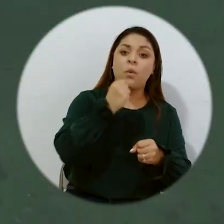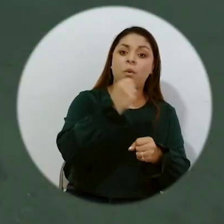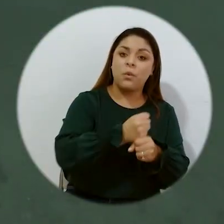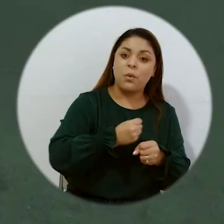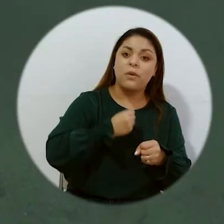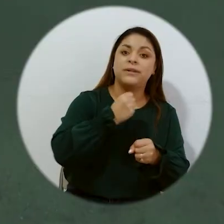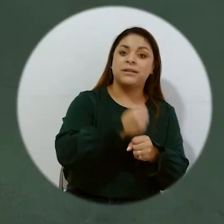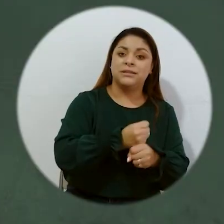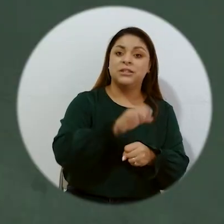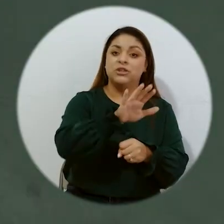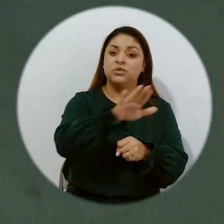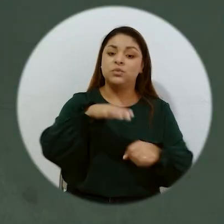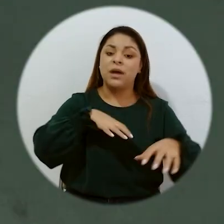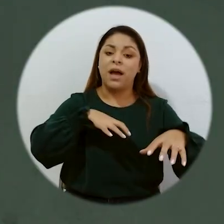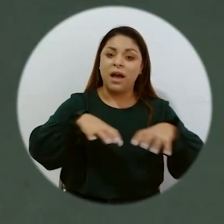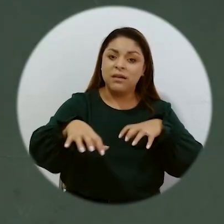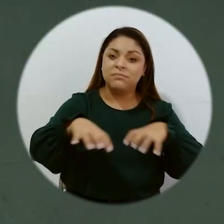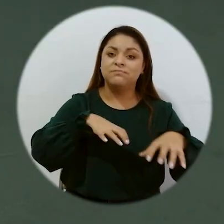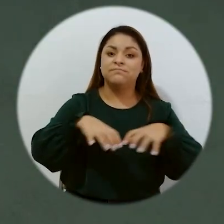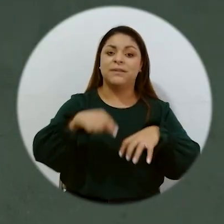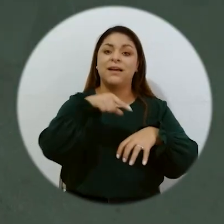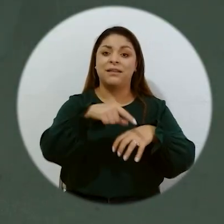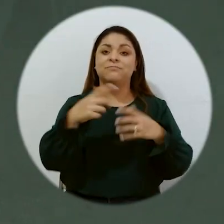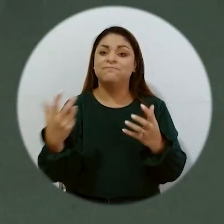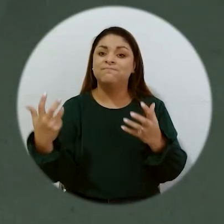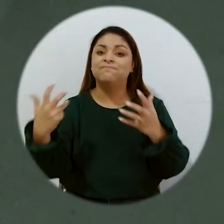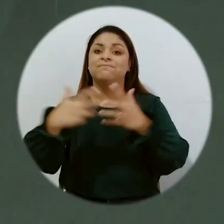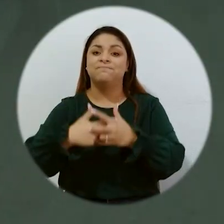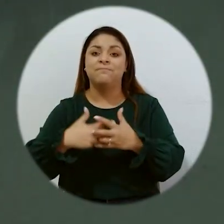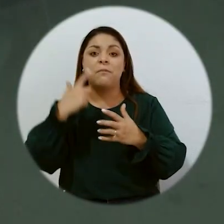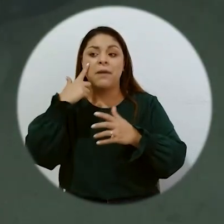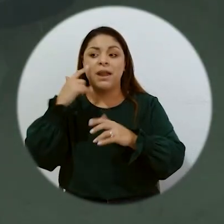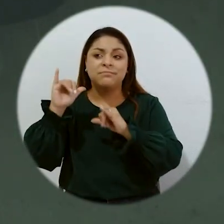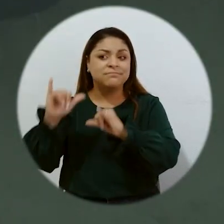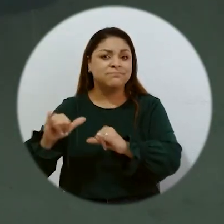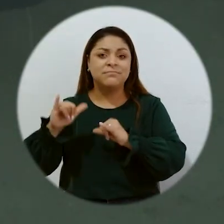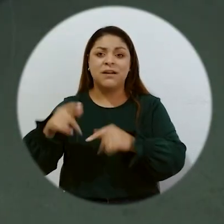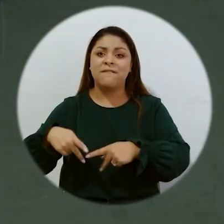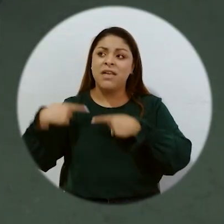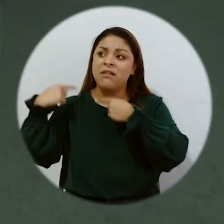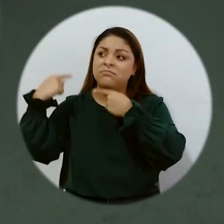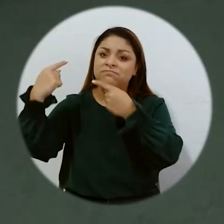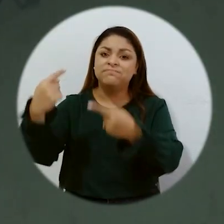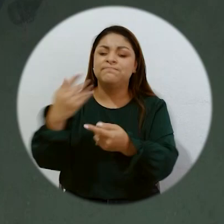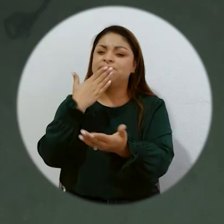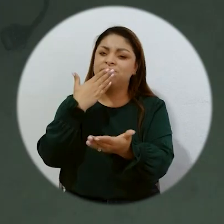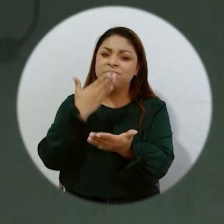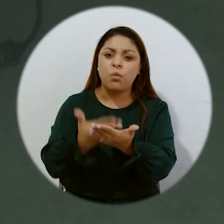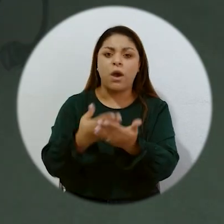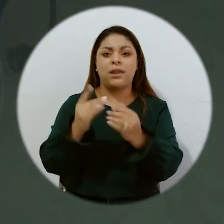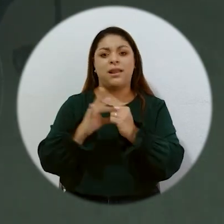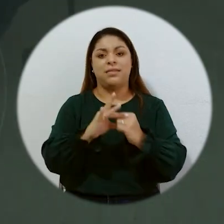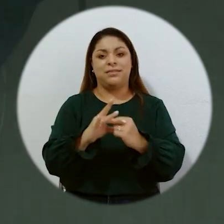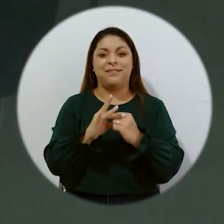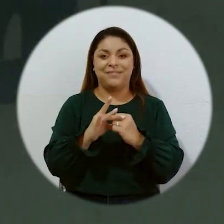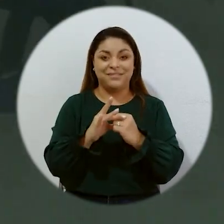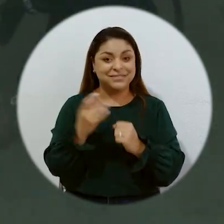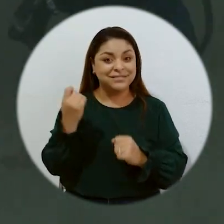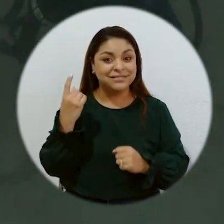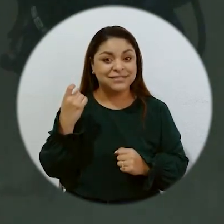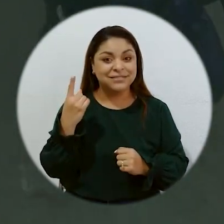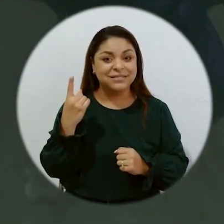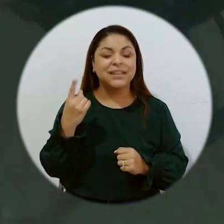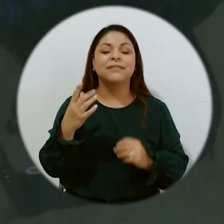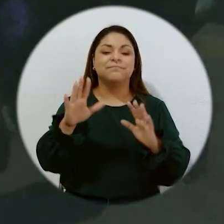los efectos de nuestras acciones sean compatibles con la permanencia de una vida auténtica en la tierra,